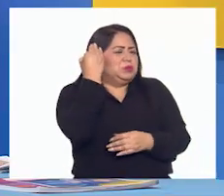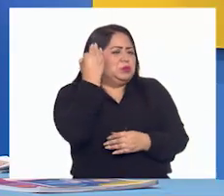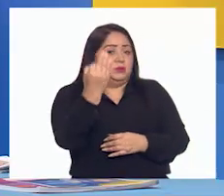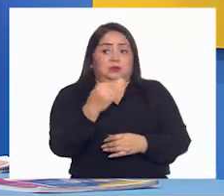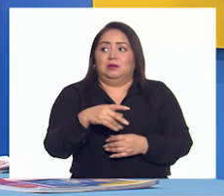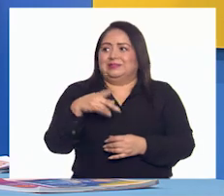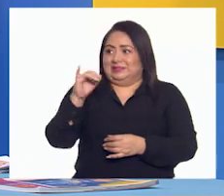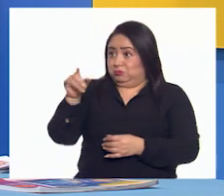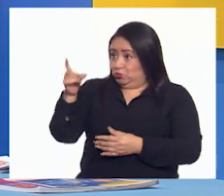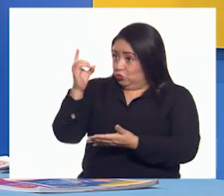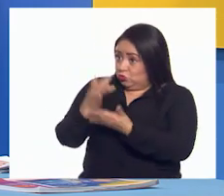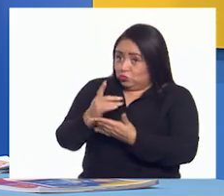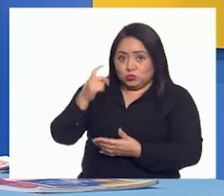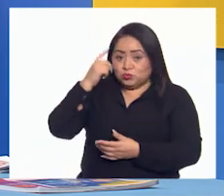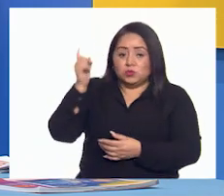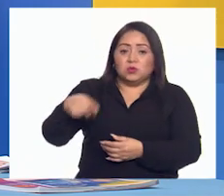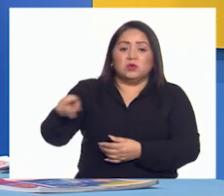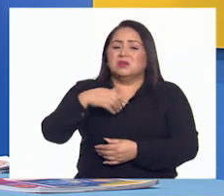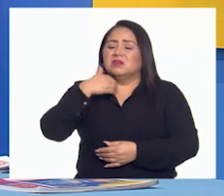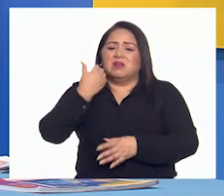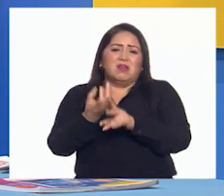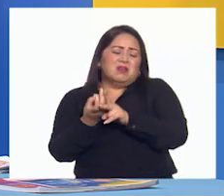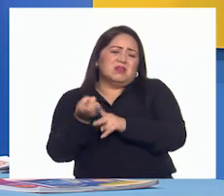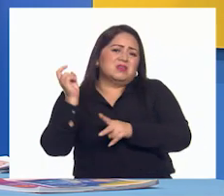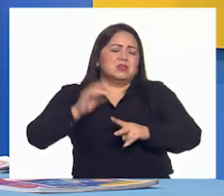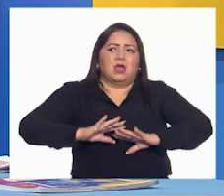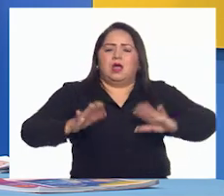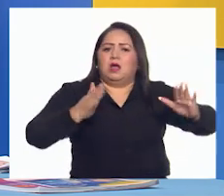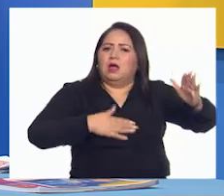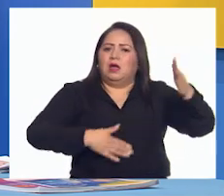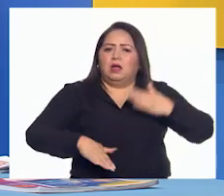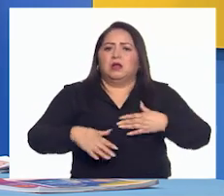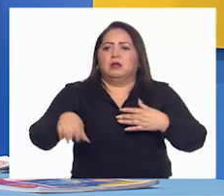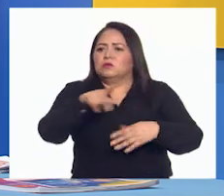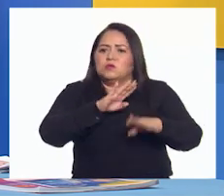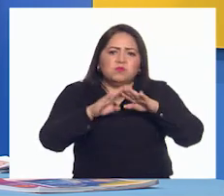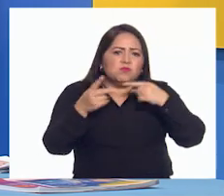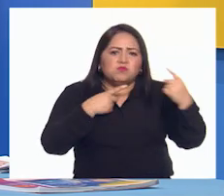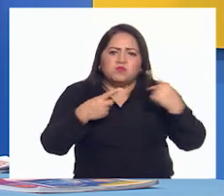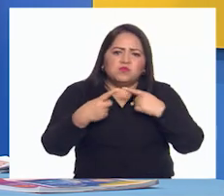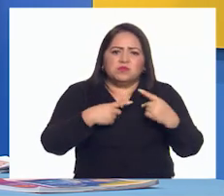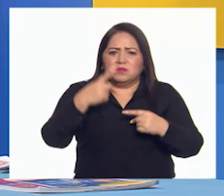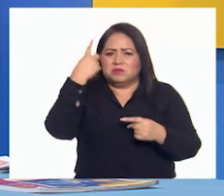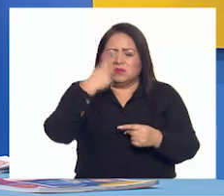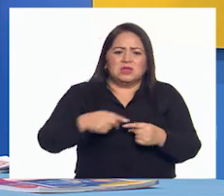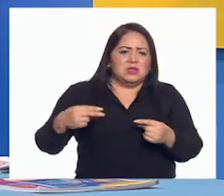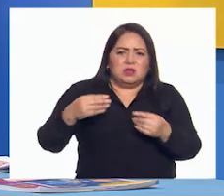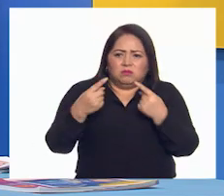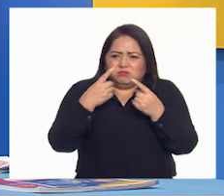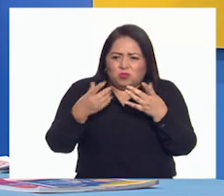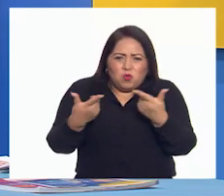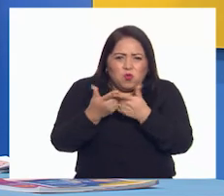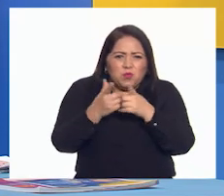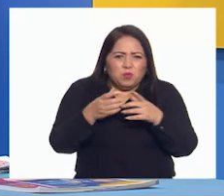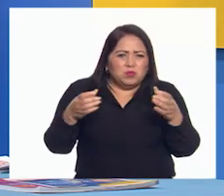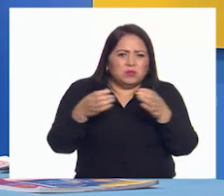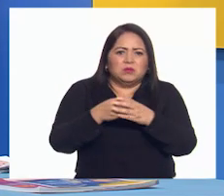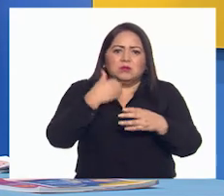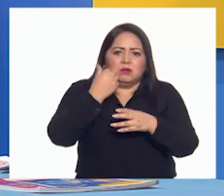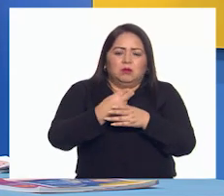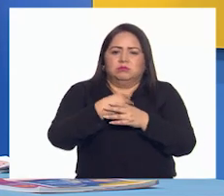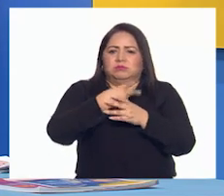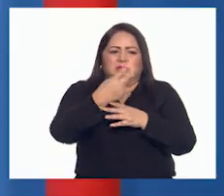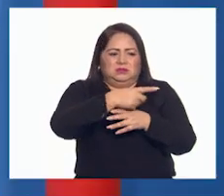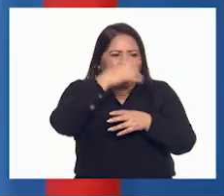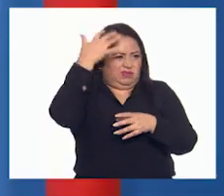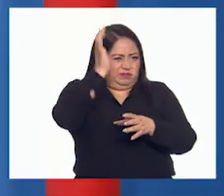se molestaron, querían abandonar la expedición, así que se organizaron para amotinarse y aventar por la borda a